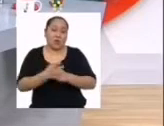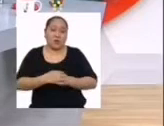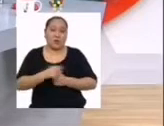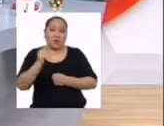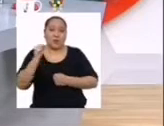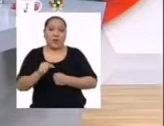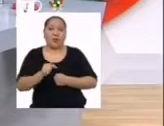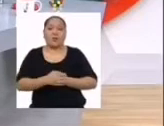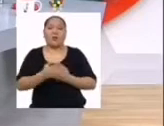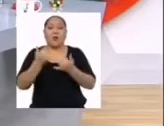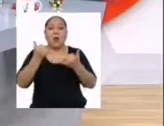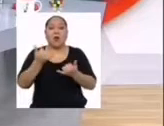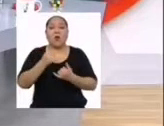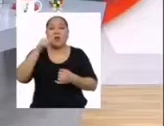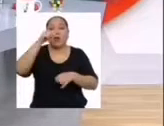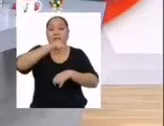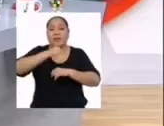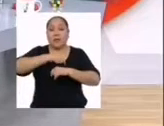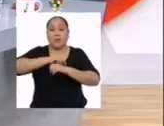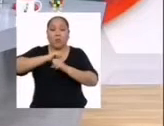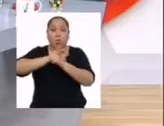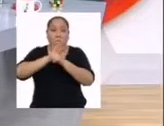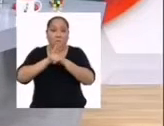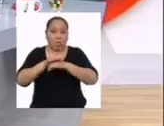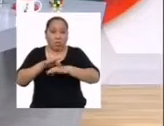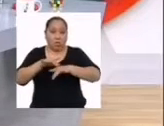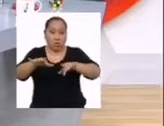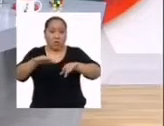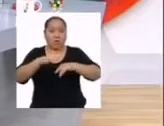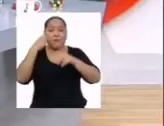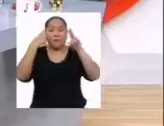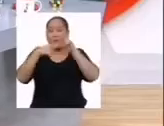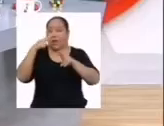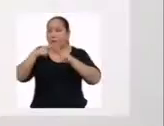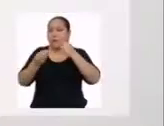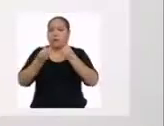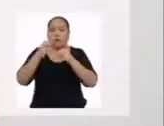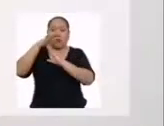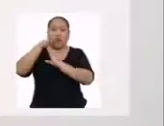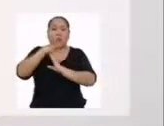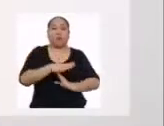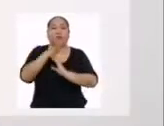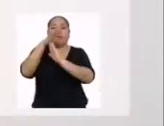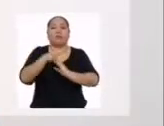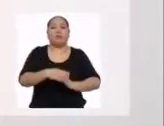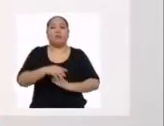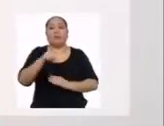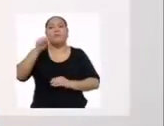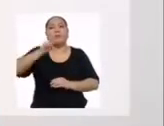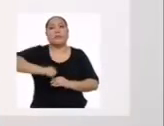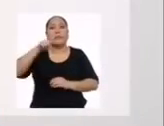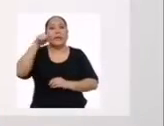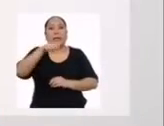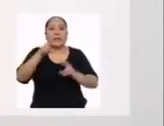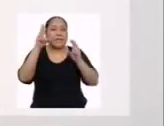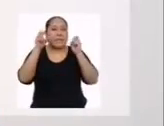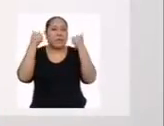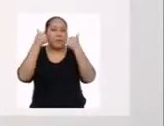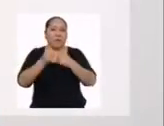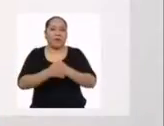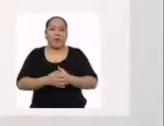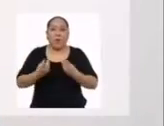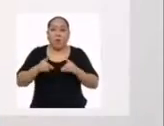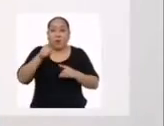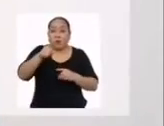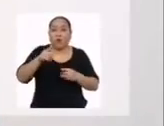todo, ahora en medio de la pandemia, vemos bastantes casos de discriminación. Suena bastante bien ese tema. Cuando puedas,